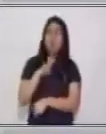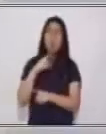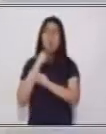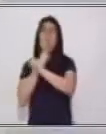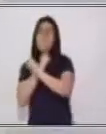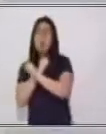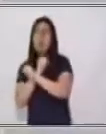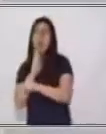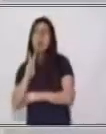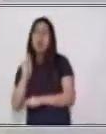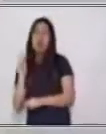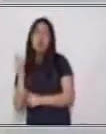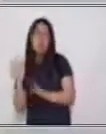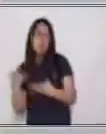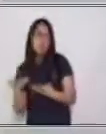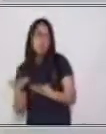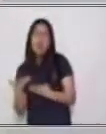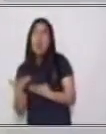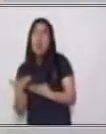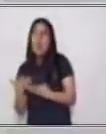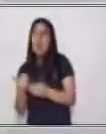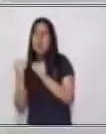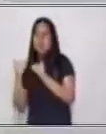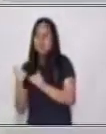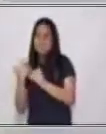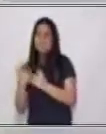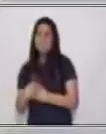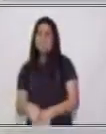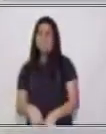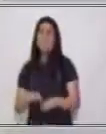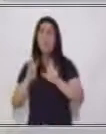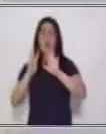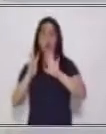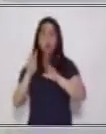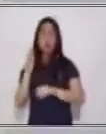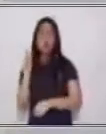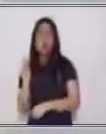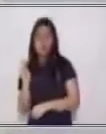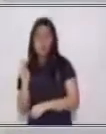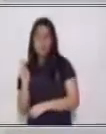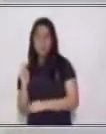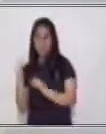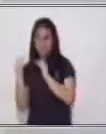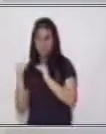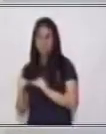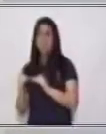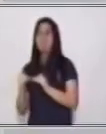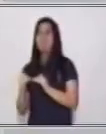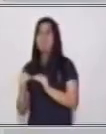lado, quedaría con menos 8y igual a 0. Entonces,